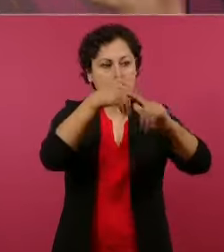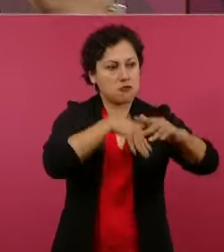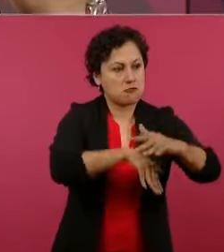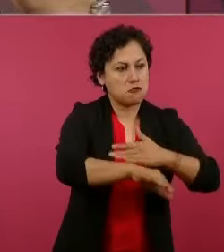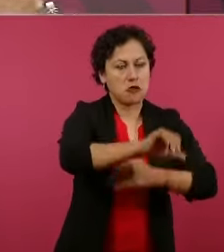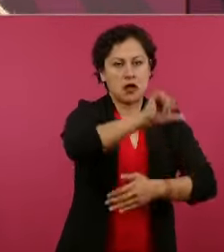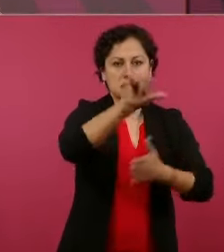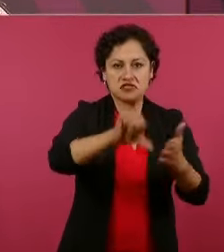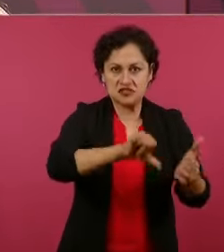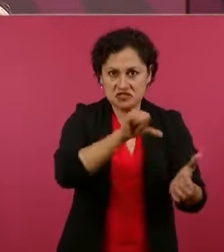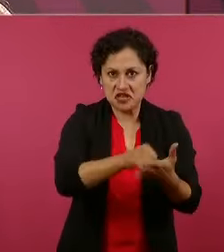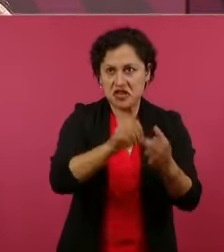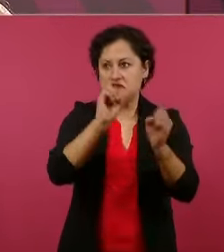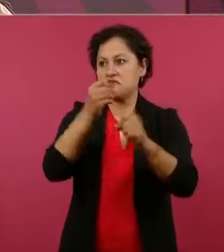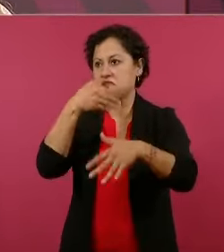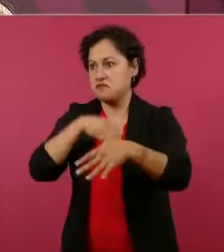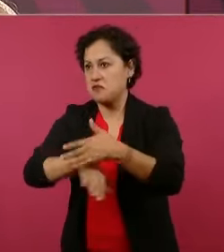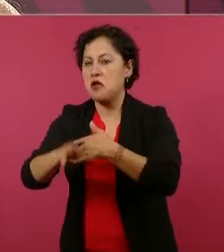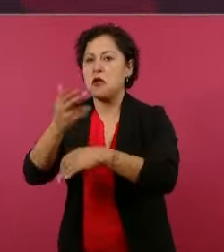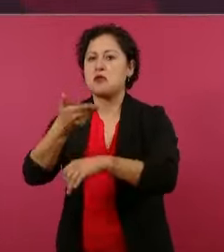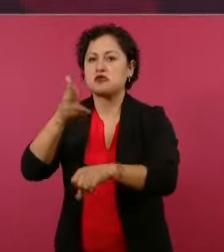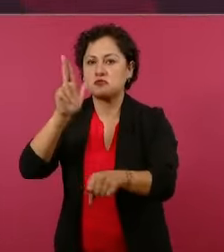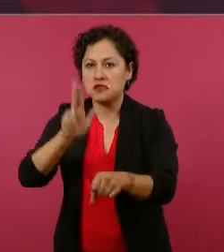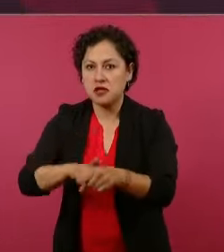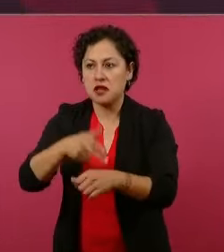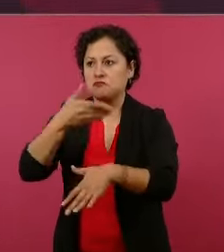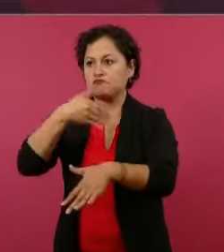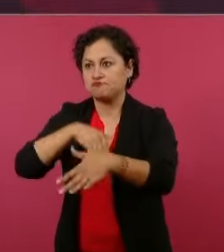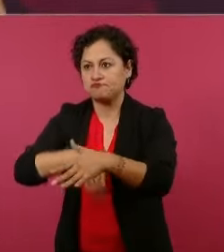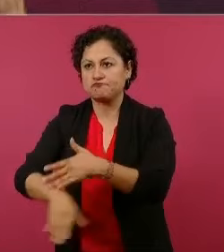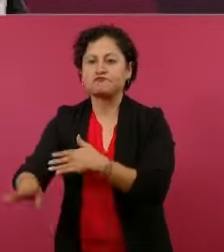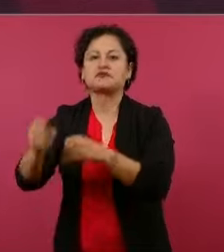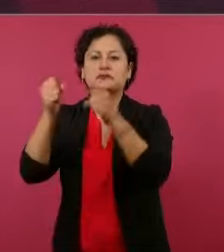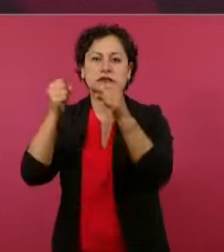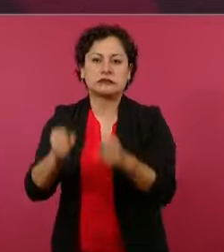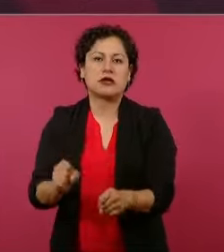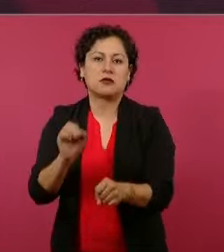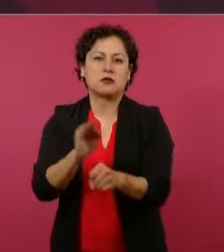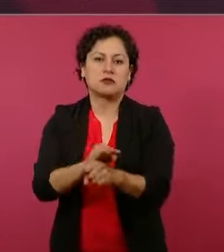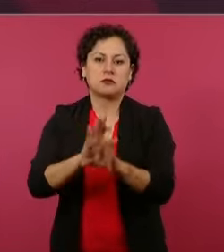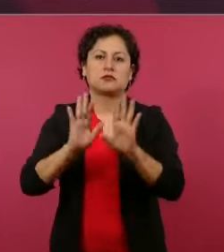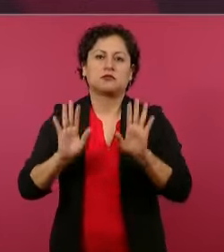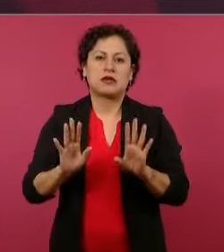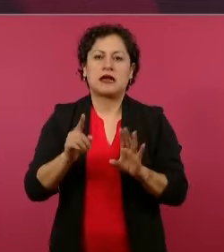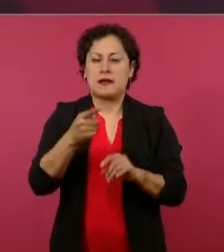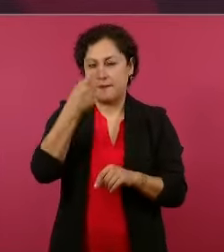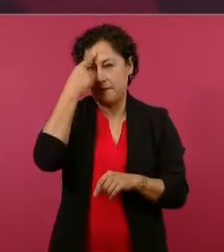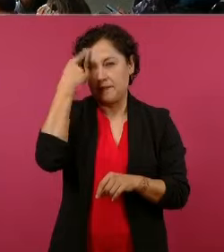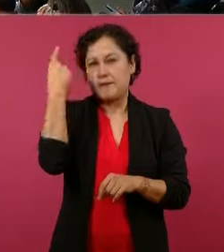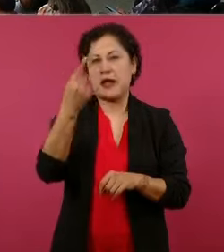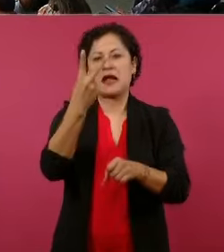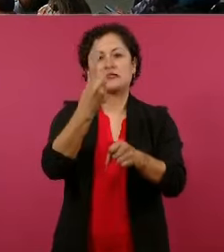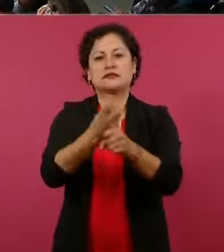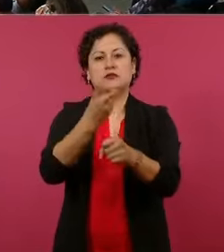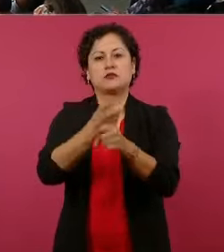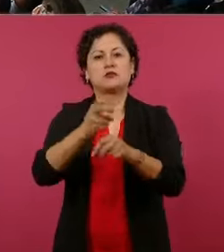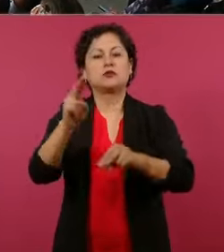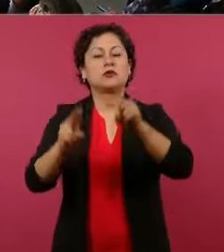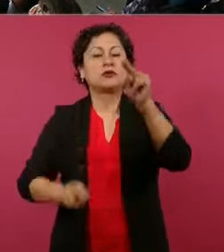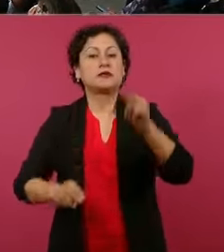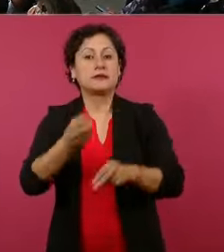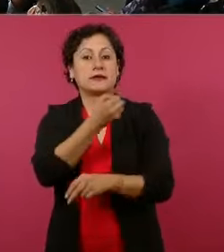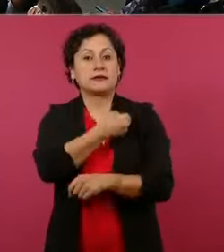toda la infraestructura en segundo nivel de de de salud okay porque